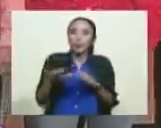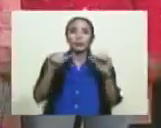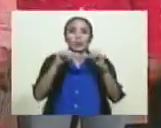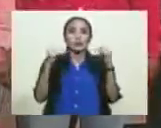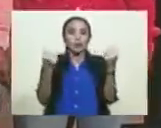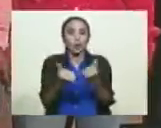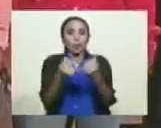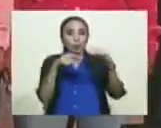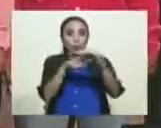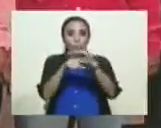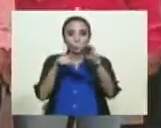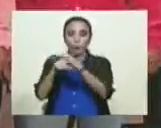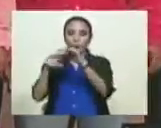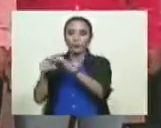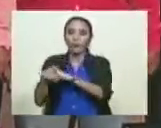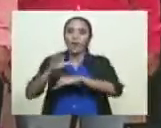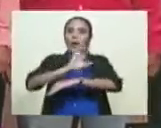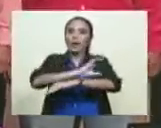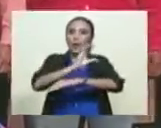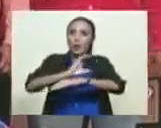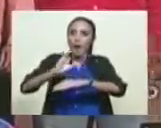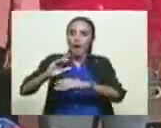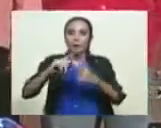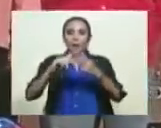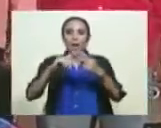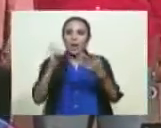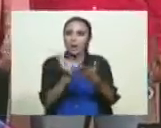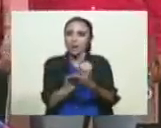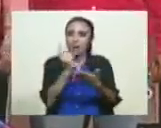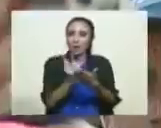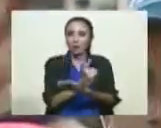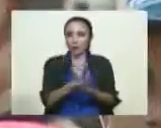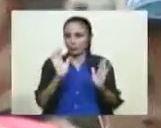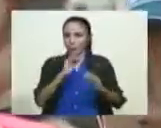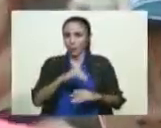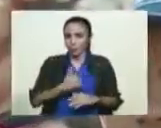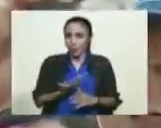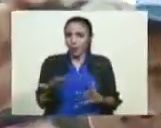clase, su canaimita, sus libros, su protección.